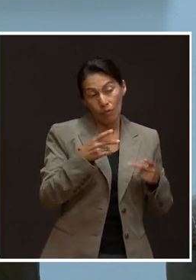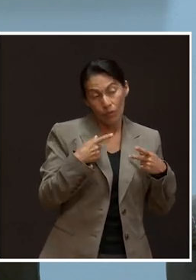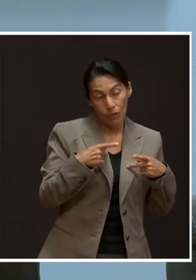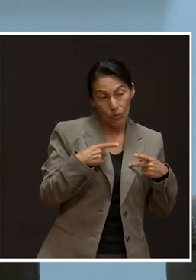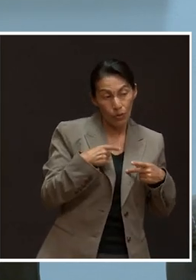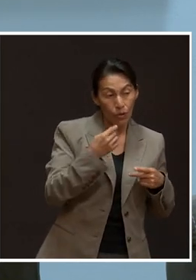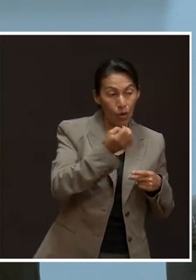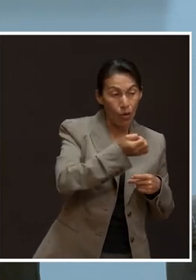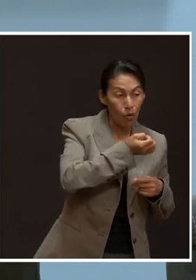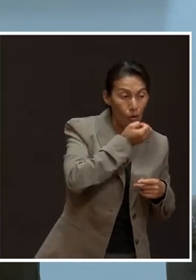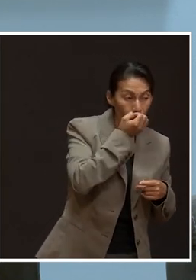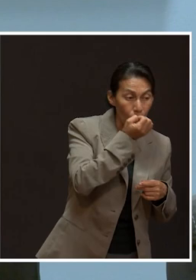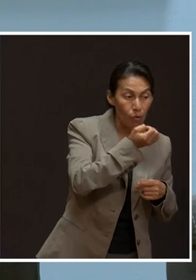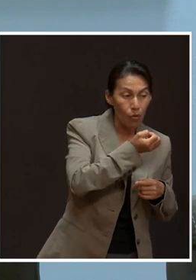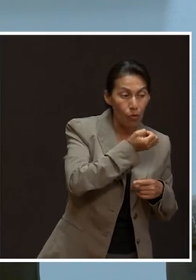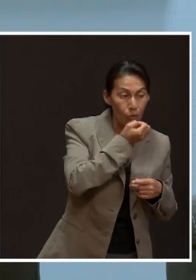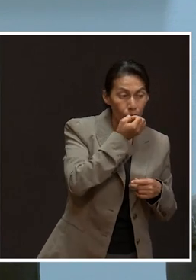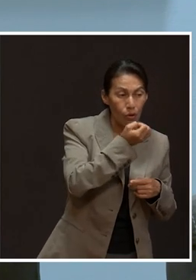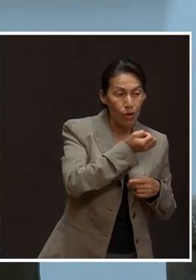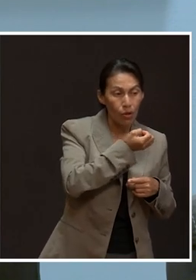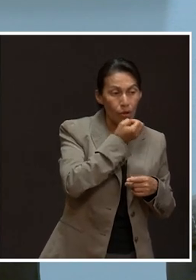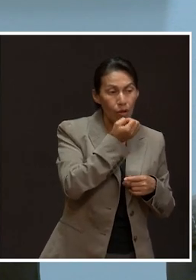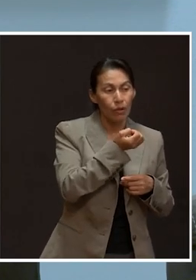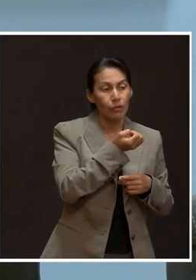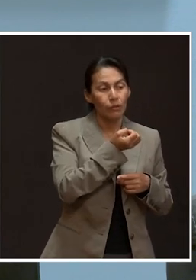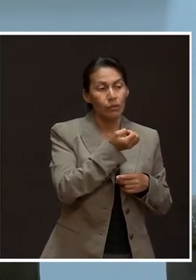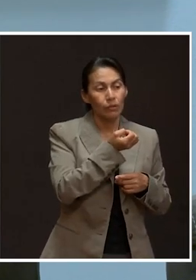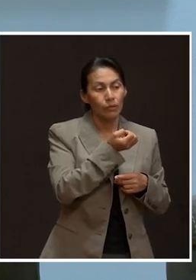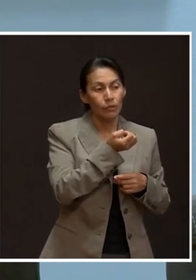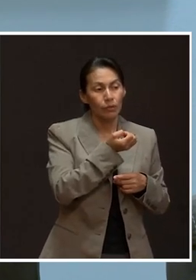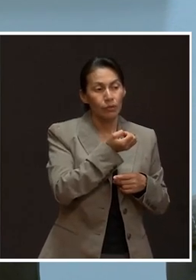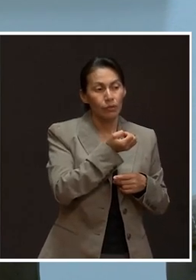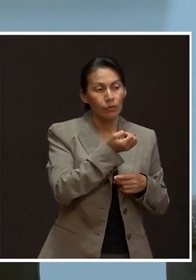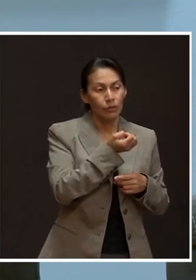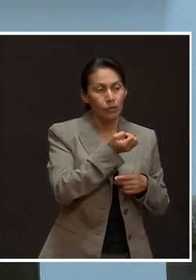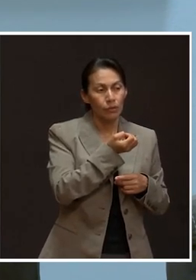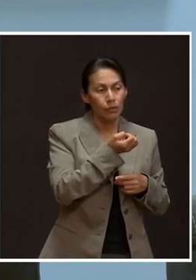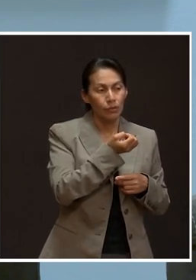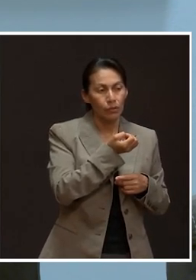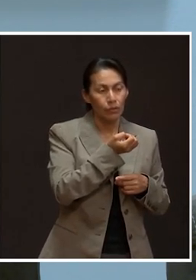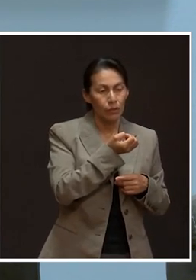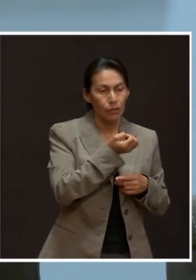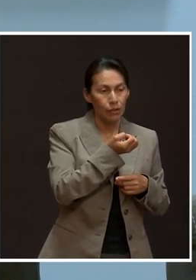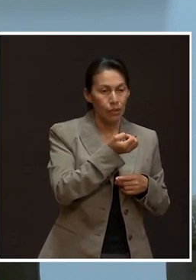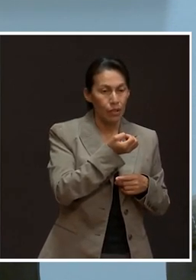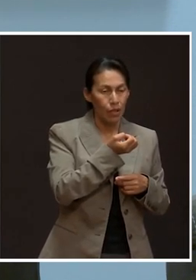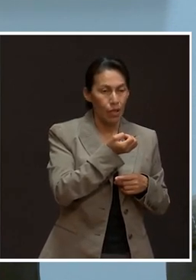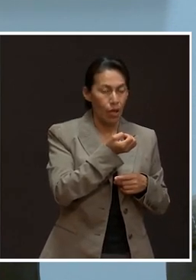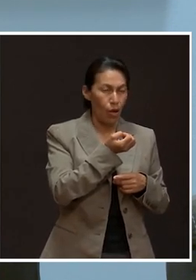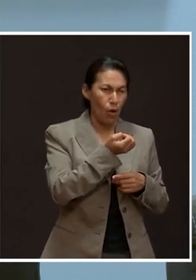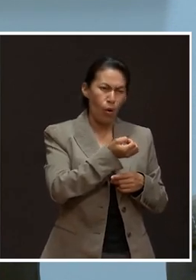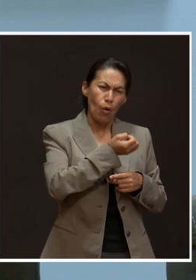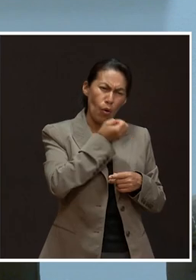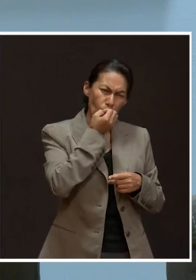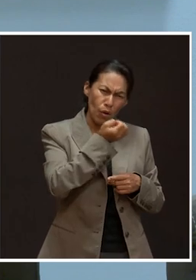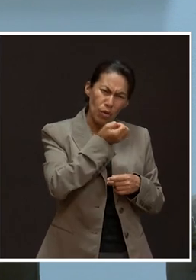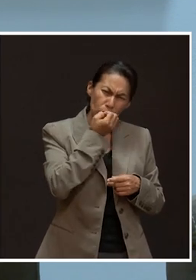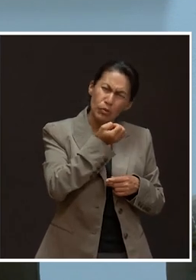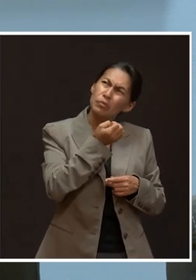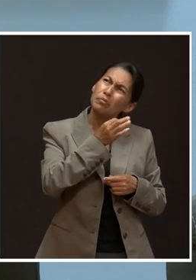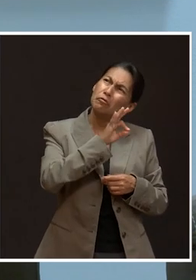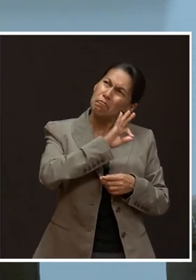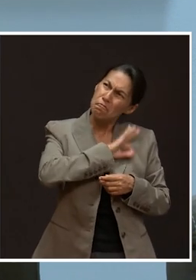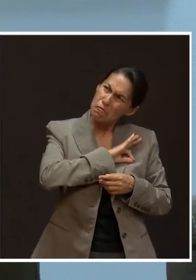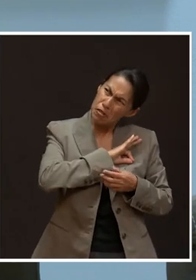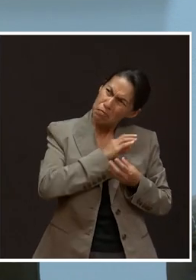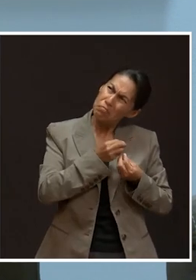persona que ora no avala, no, digamos, endosa su propia oración con